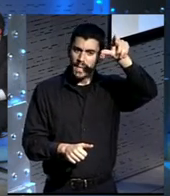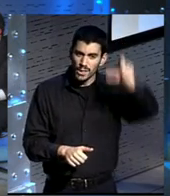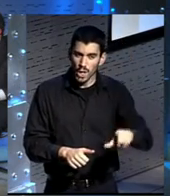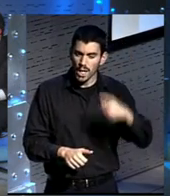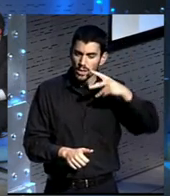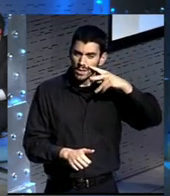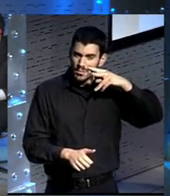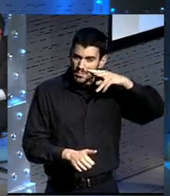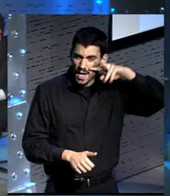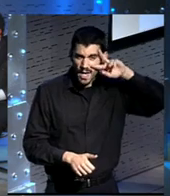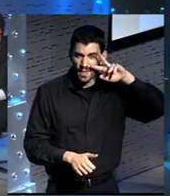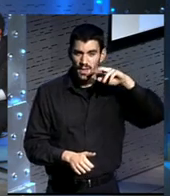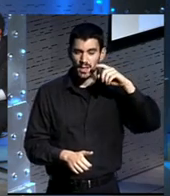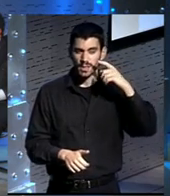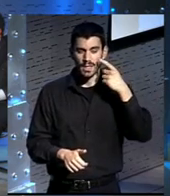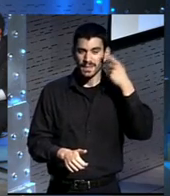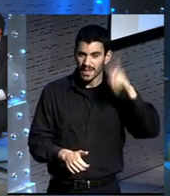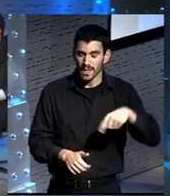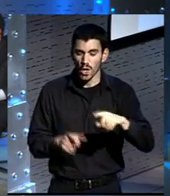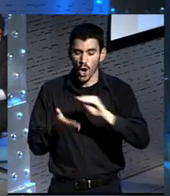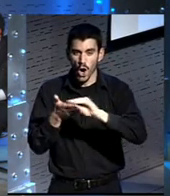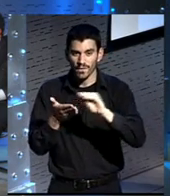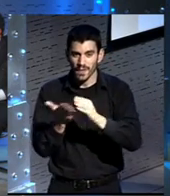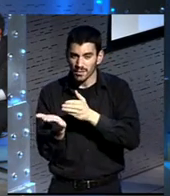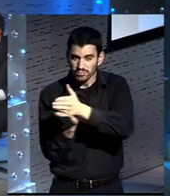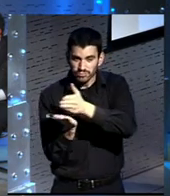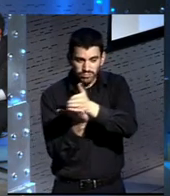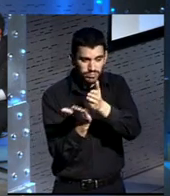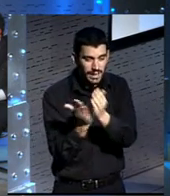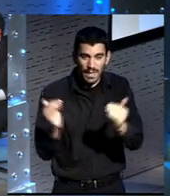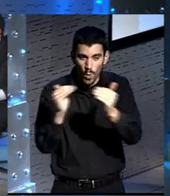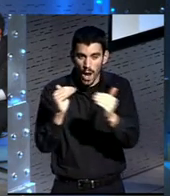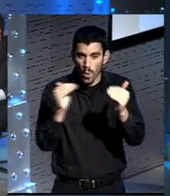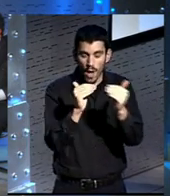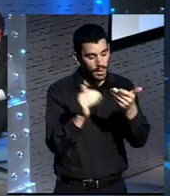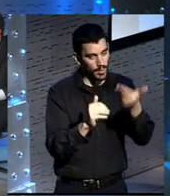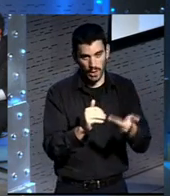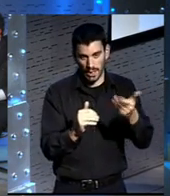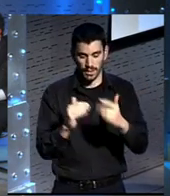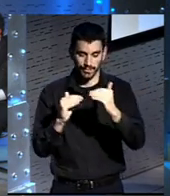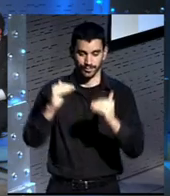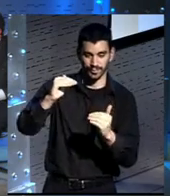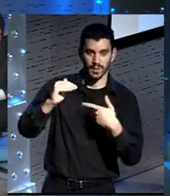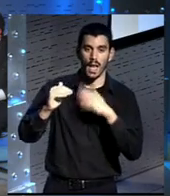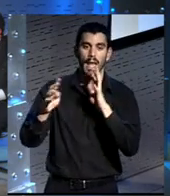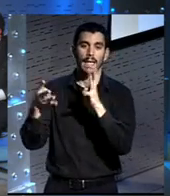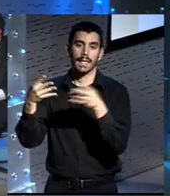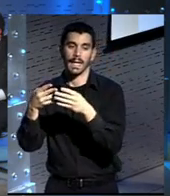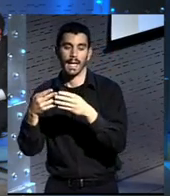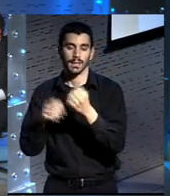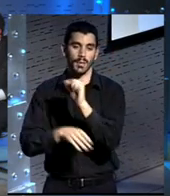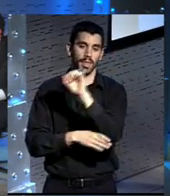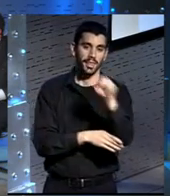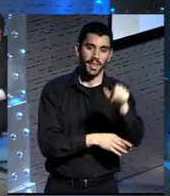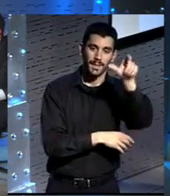sea igual y la multicanalidad sea igual en todos los canales es importante. Y volviendo a la transparencia, ¿no? Yo creo que ese modelo en el